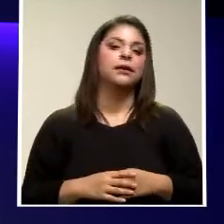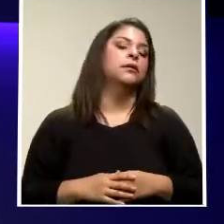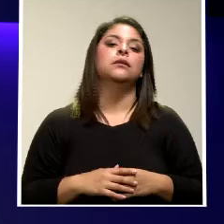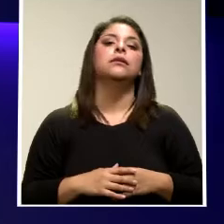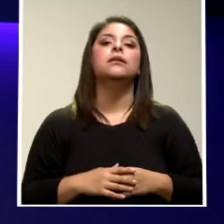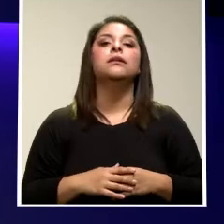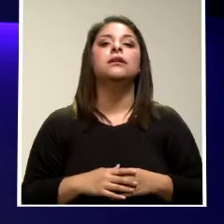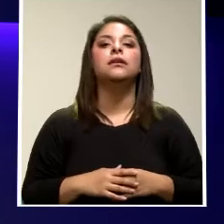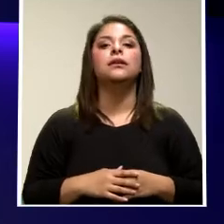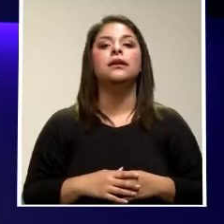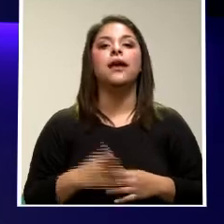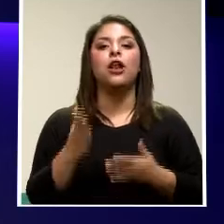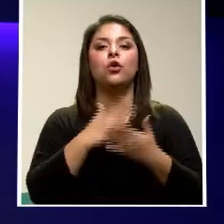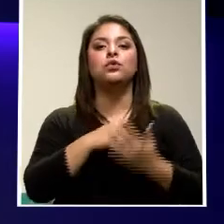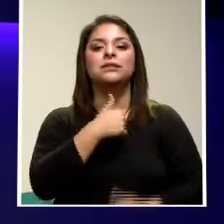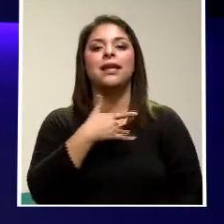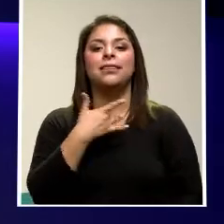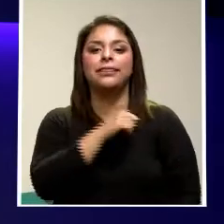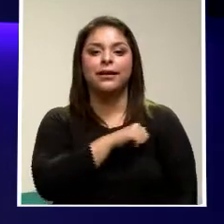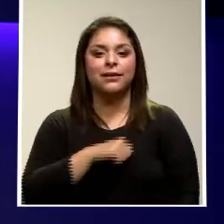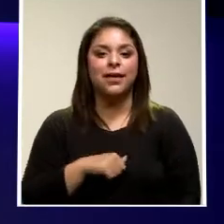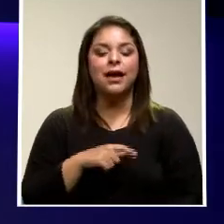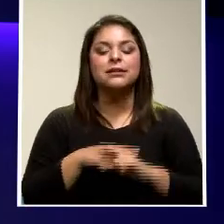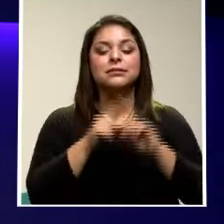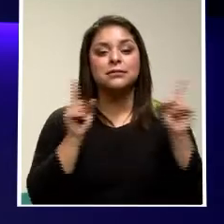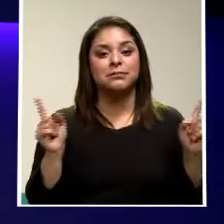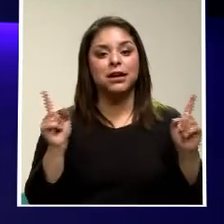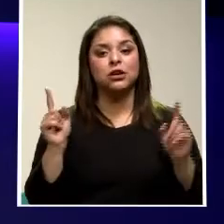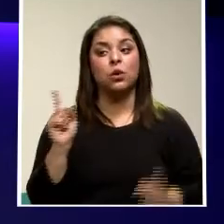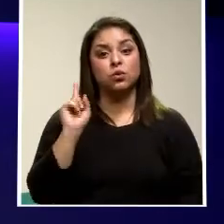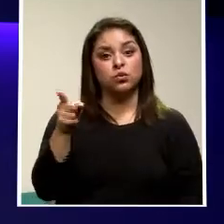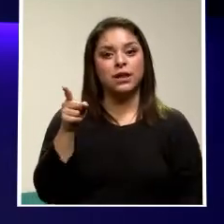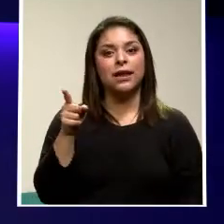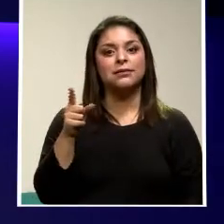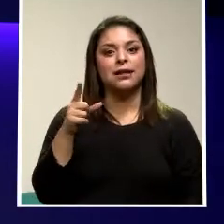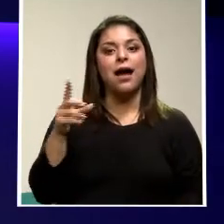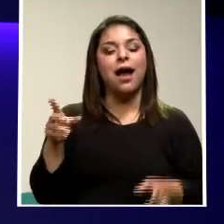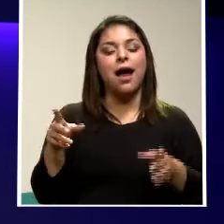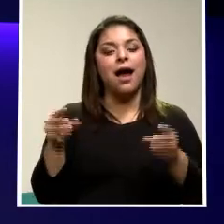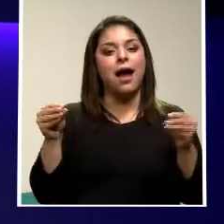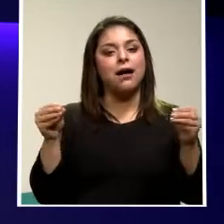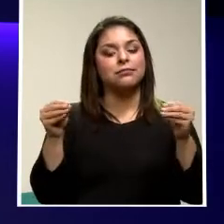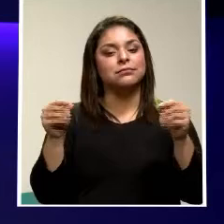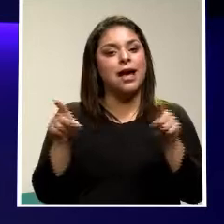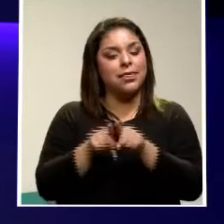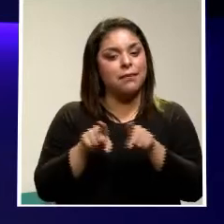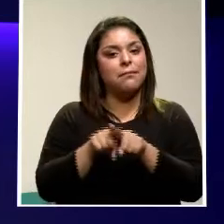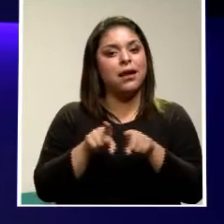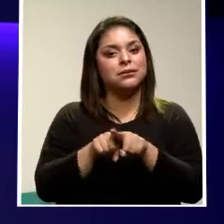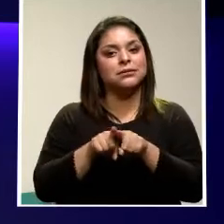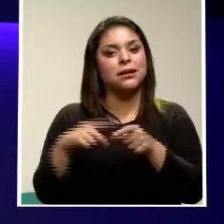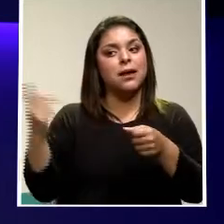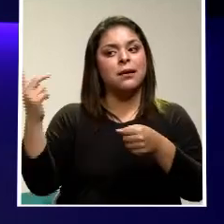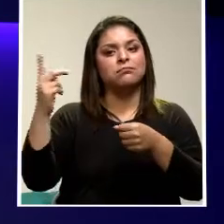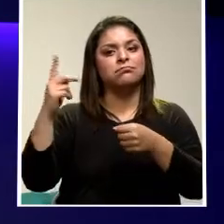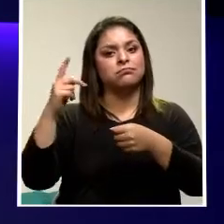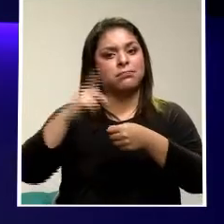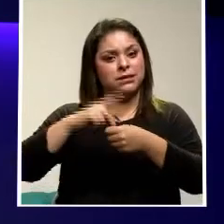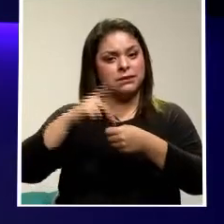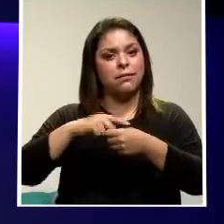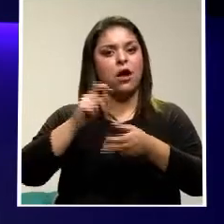se arman heridas, pero vos además has participado además de escribir